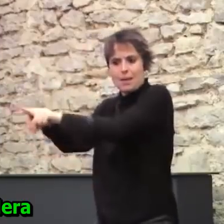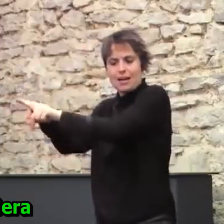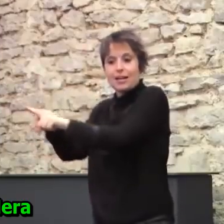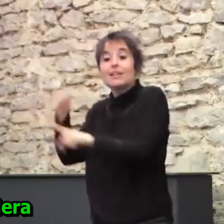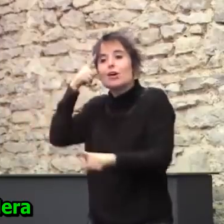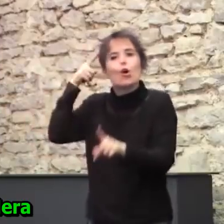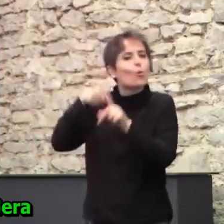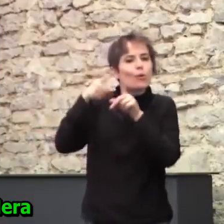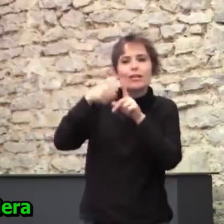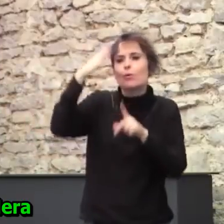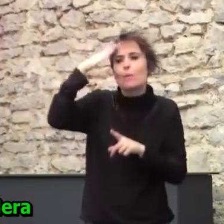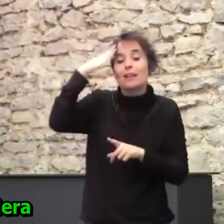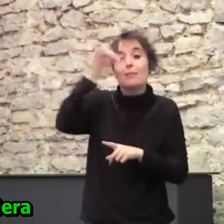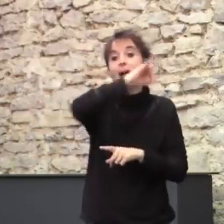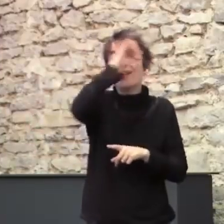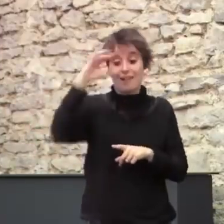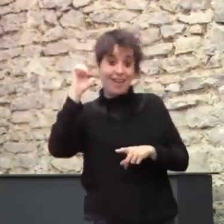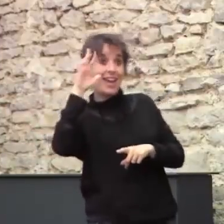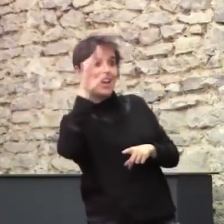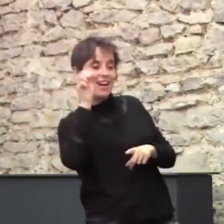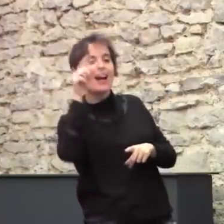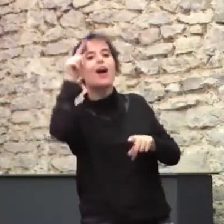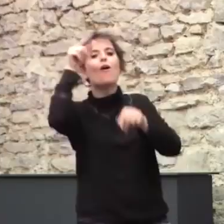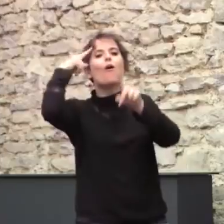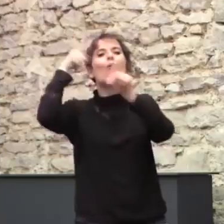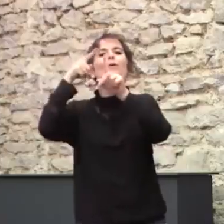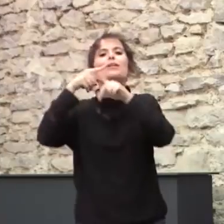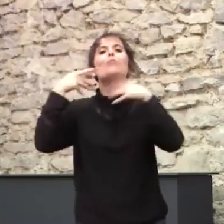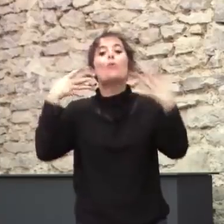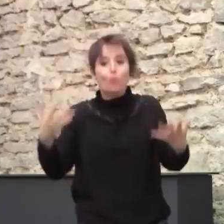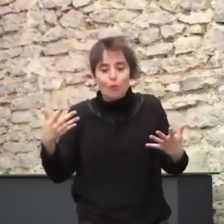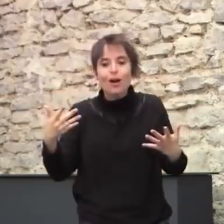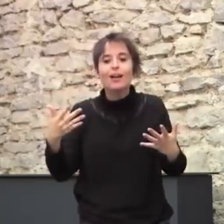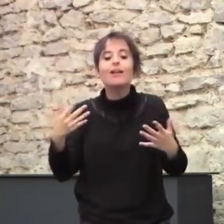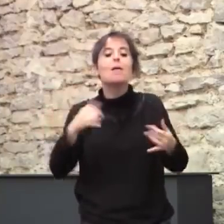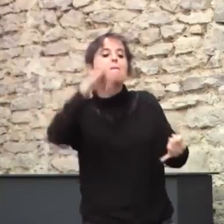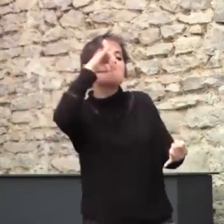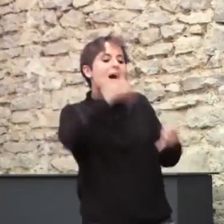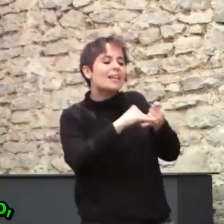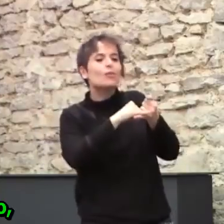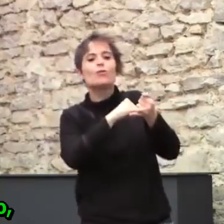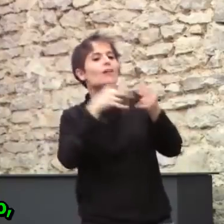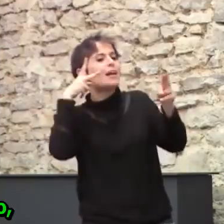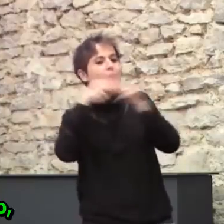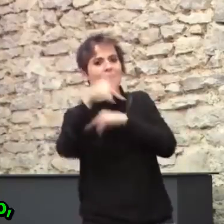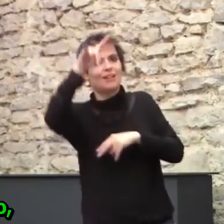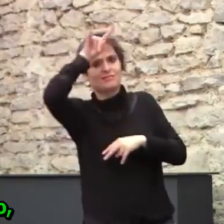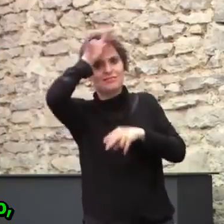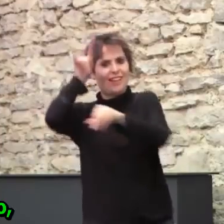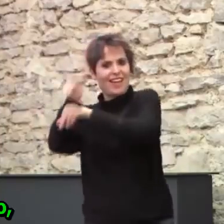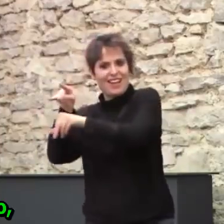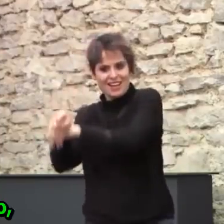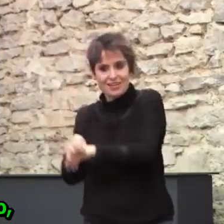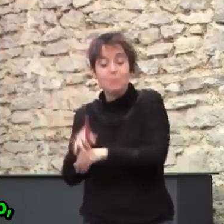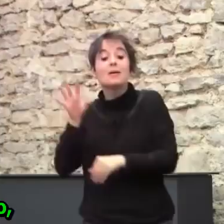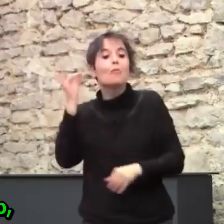y el objetivo principal de la vida de Hera era... evitar que su marido le ponga los cuernos, ¿no? Era muy curioso porque ella